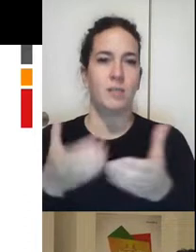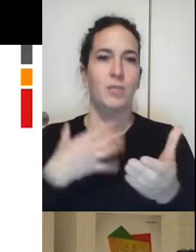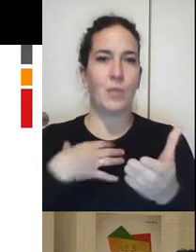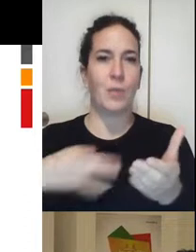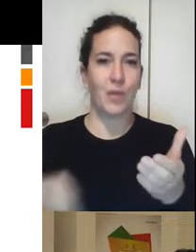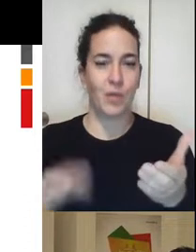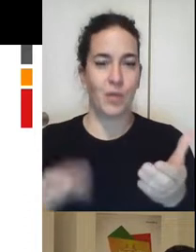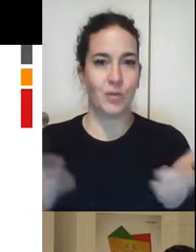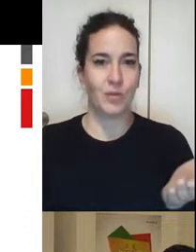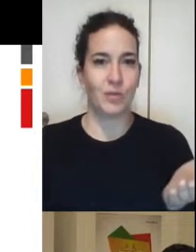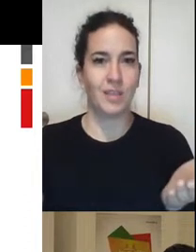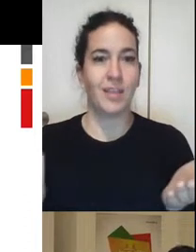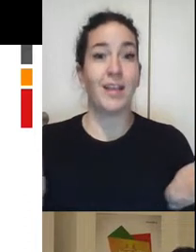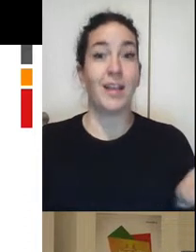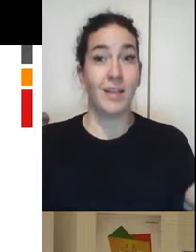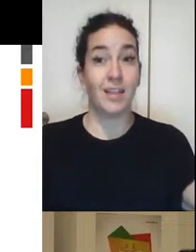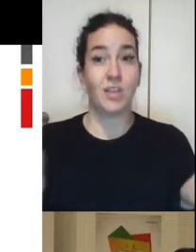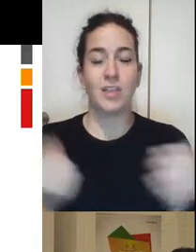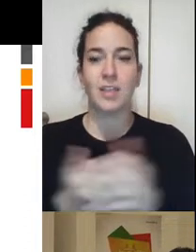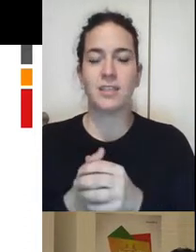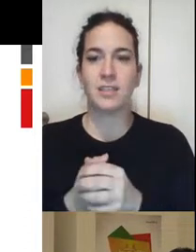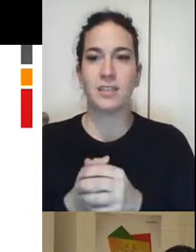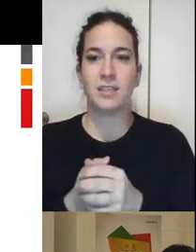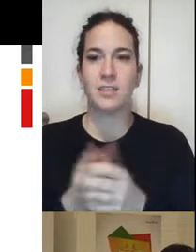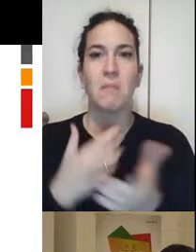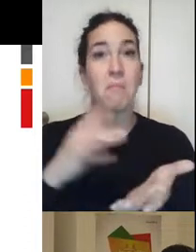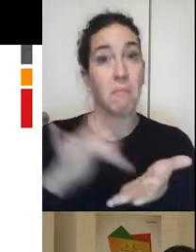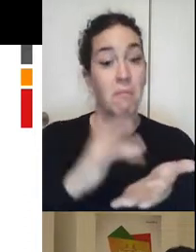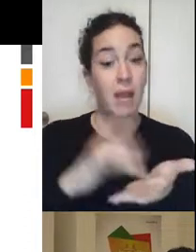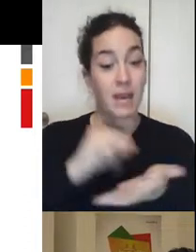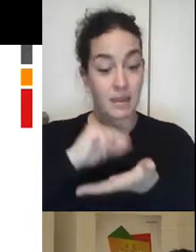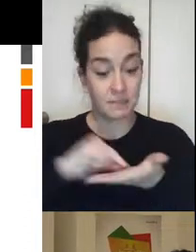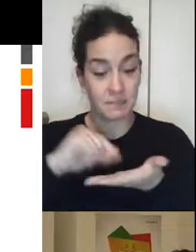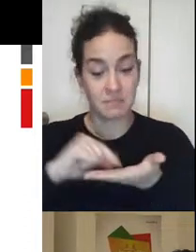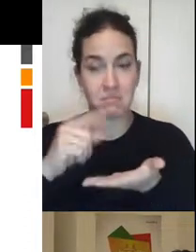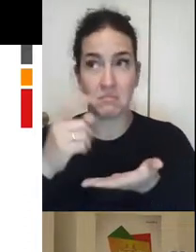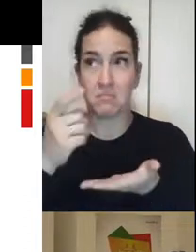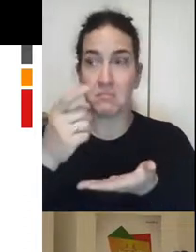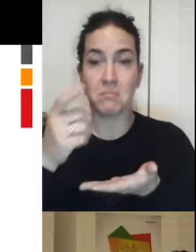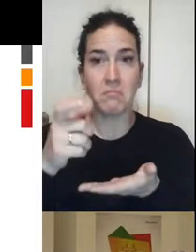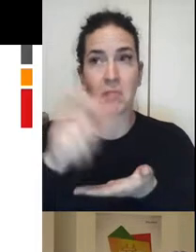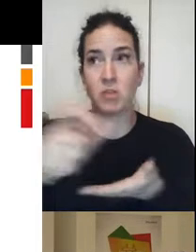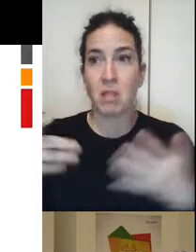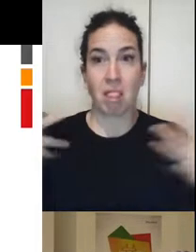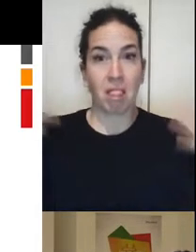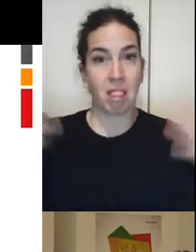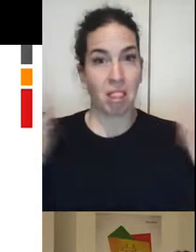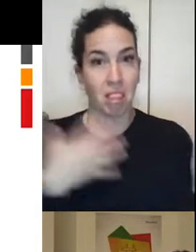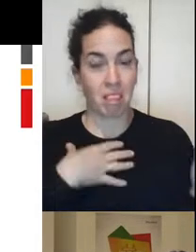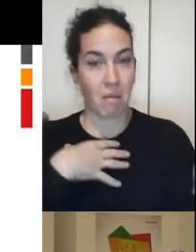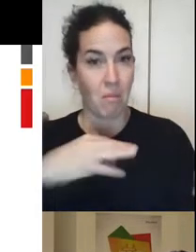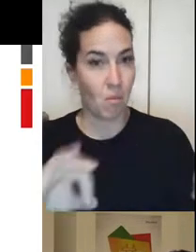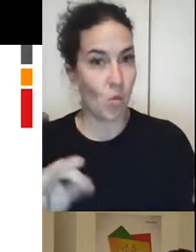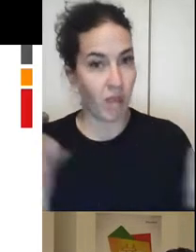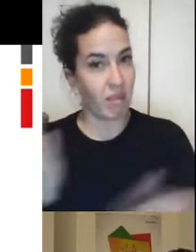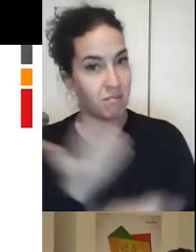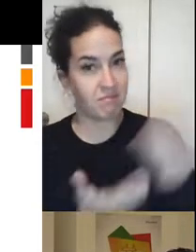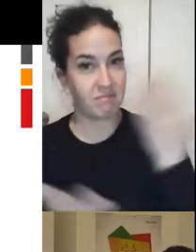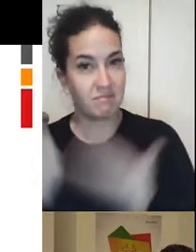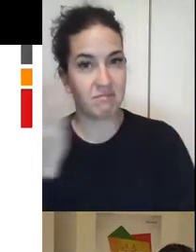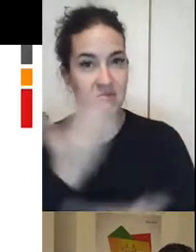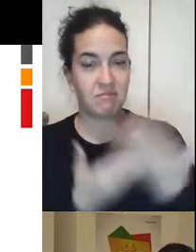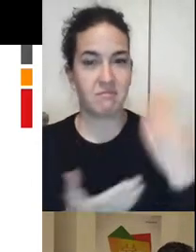que se les brindan minutos y páginas en términos de filosóficos, pues no estaremos hablando de fútbol,